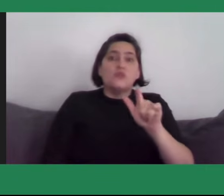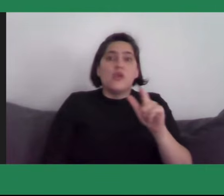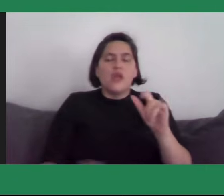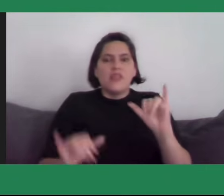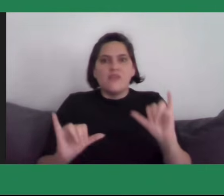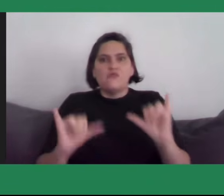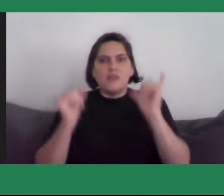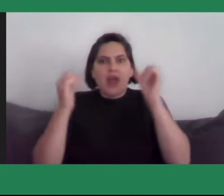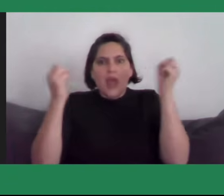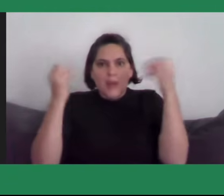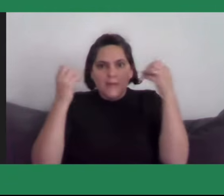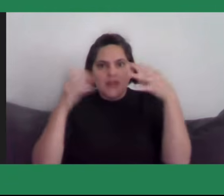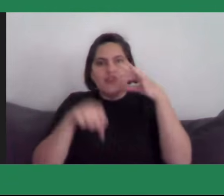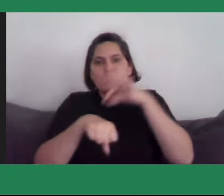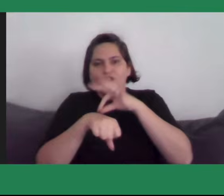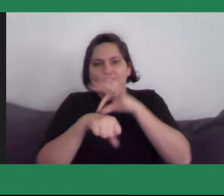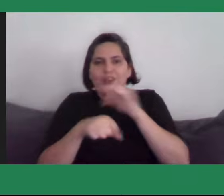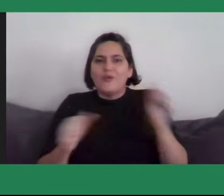Valeria Rojas Osorio.